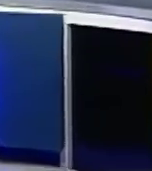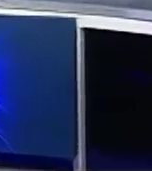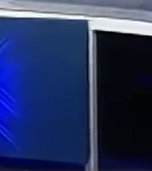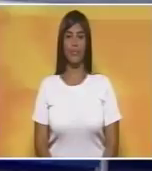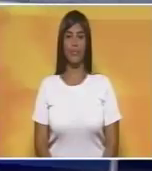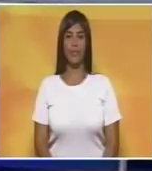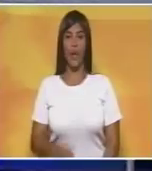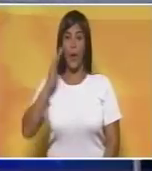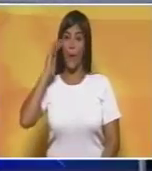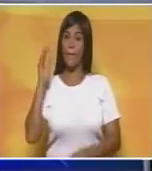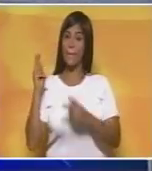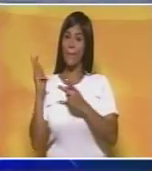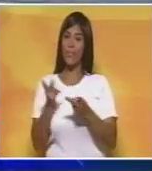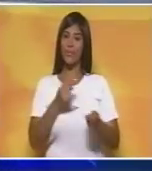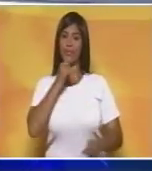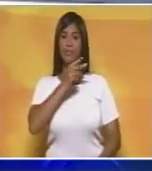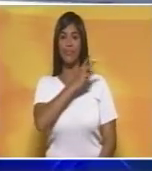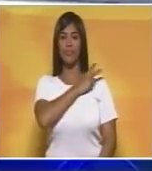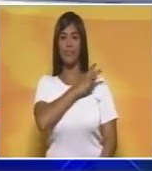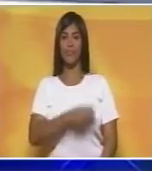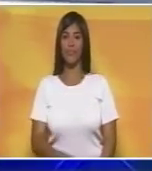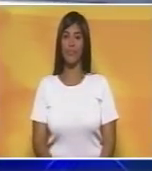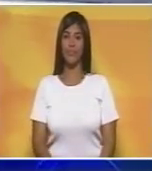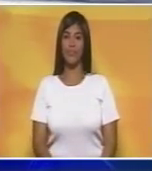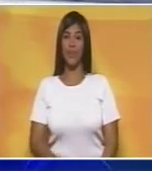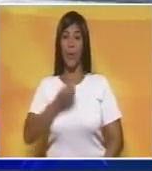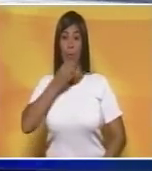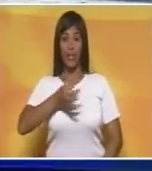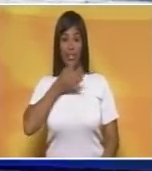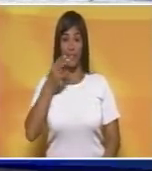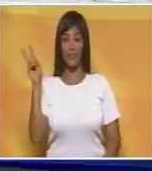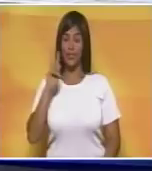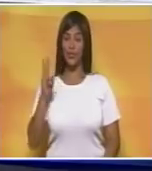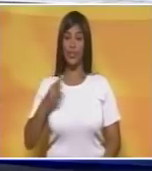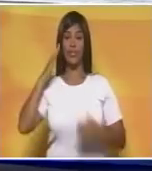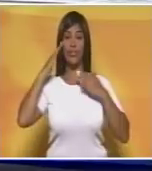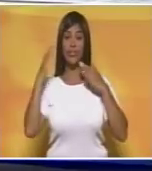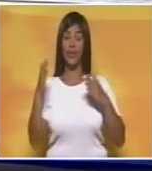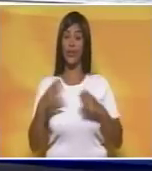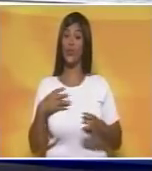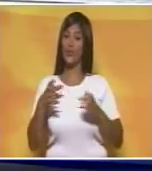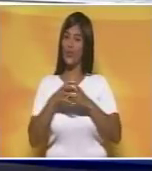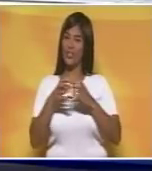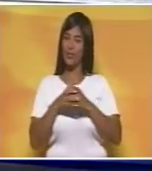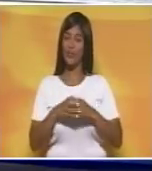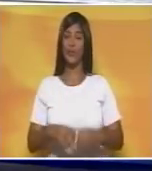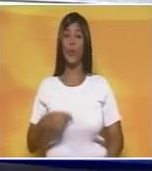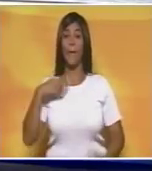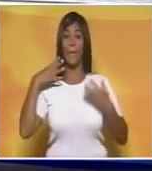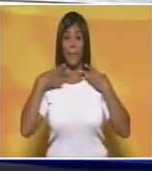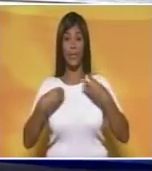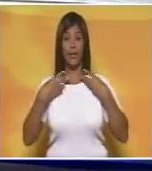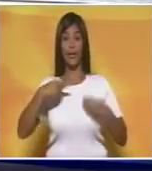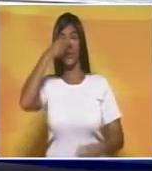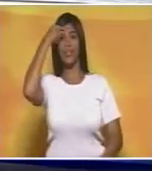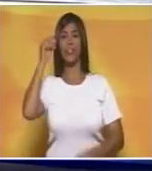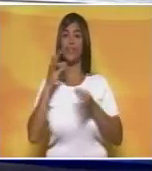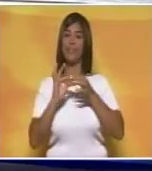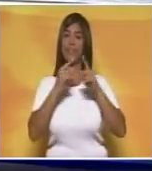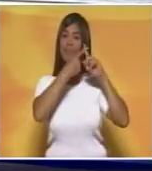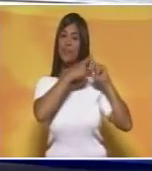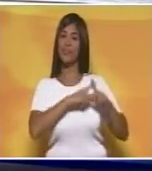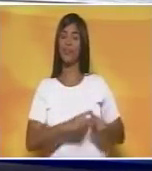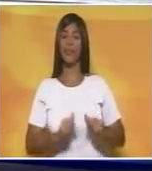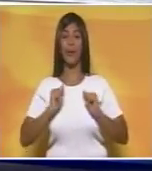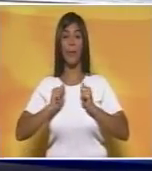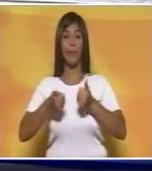Hola, ¿qué tal? Bienvenidos a la emisión meridiana de su noticiero Venevisión. Muy buenas tardes, Venezuela. Les saludamos en nombre de nuestro equipo, Milagros Zambrano y esta servidora